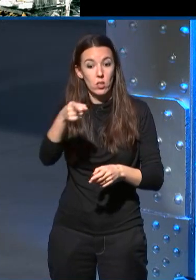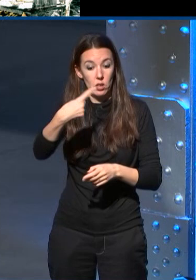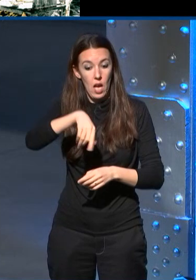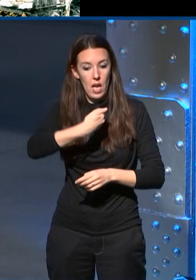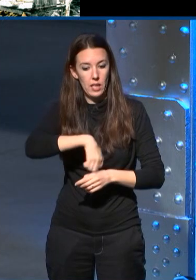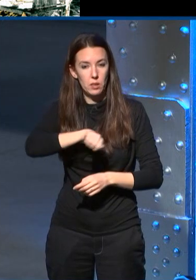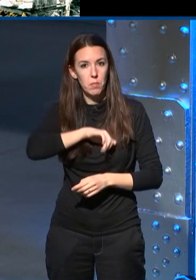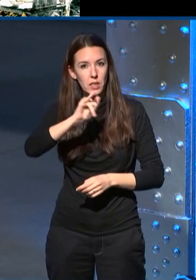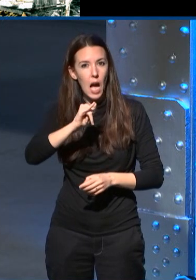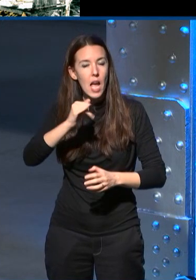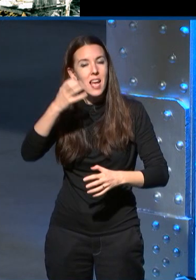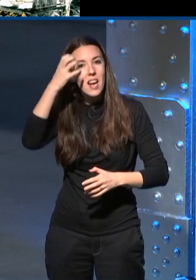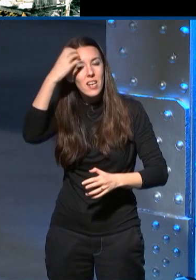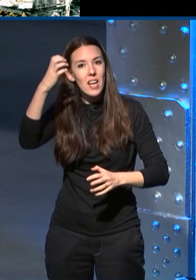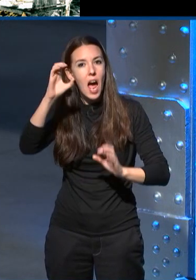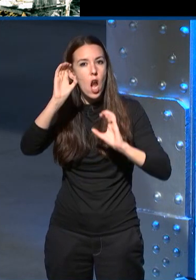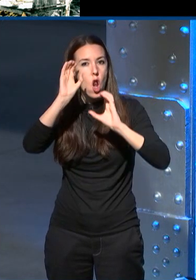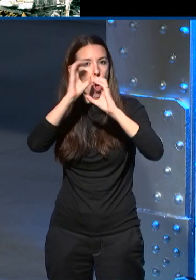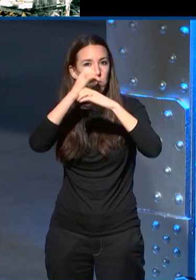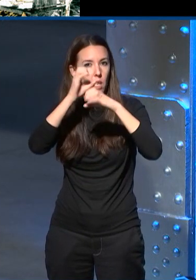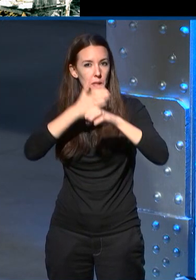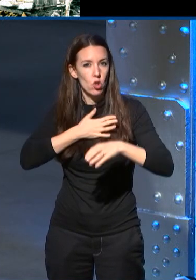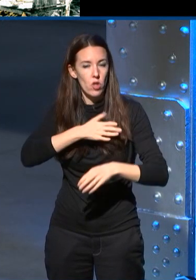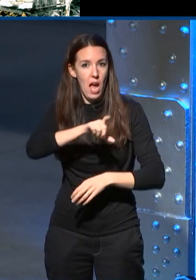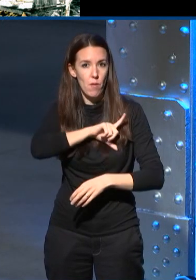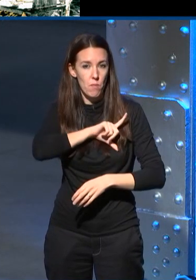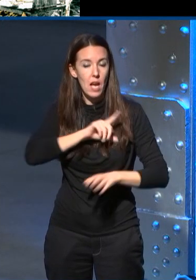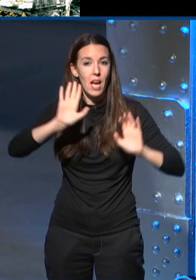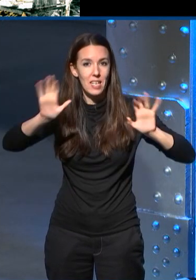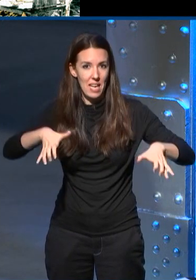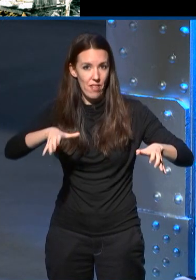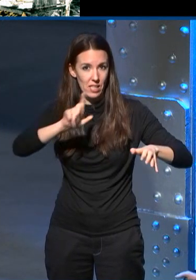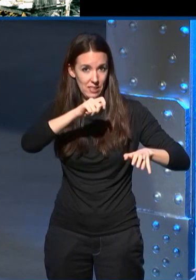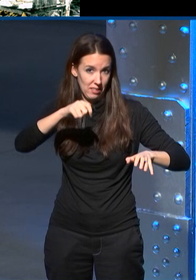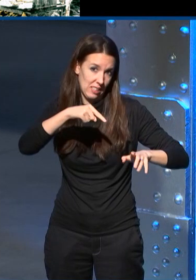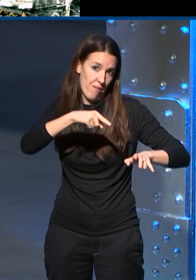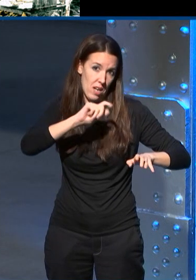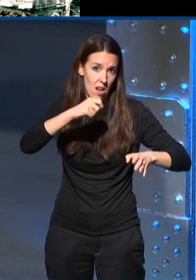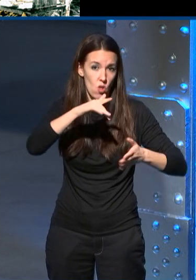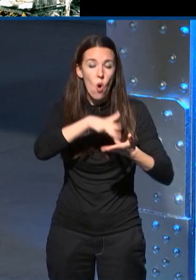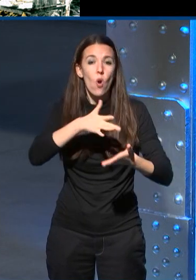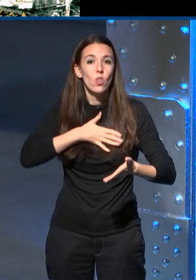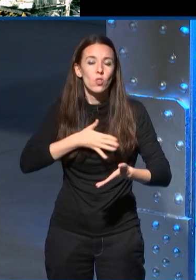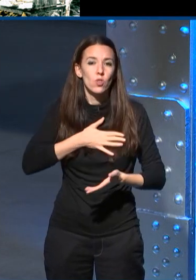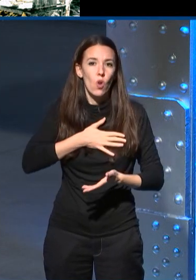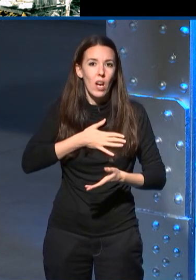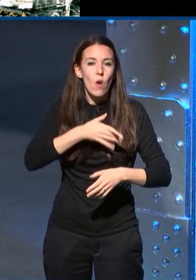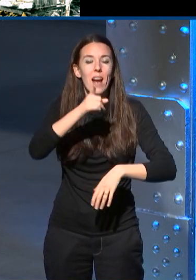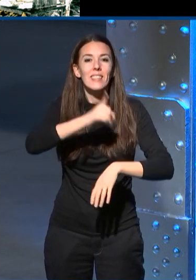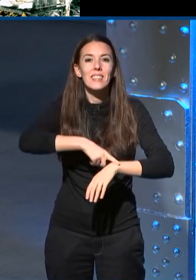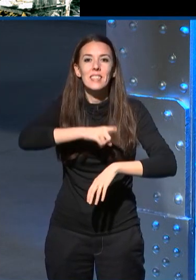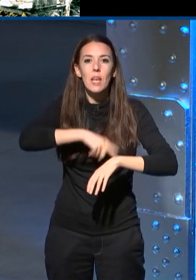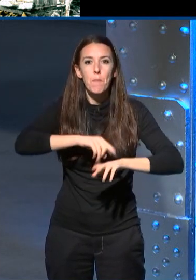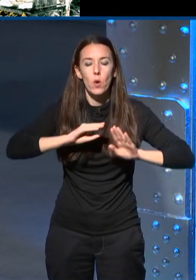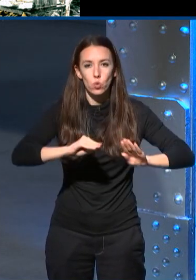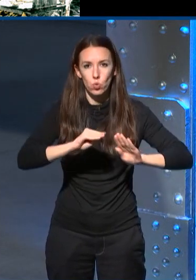España tiene el Real Observatorio de la Armada en Cádiz, en San Fernando, que es el que tiene el patrón de tiempo. Y